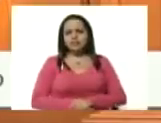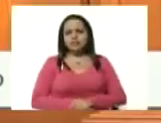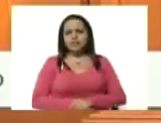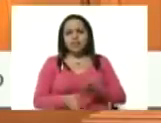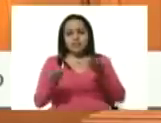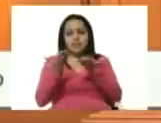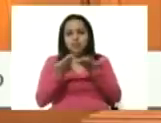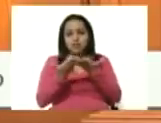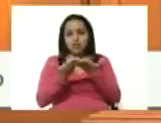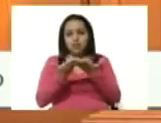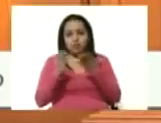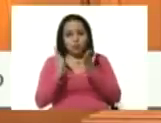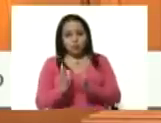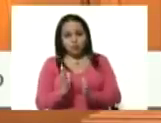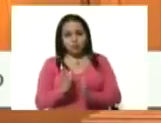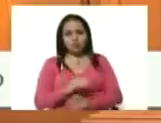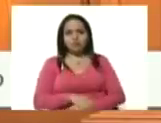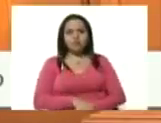académica,